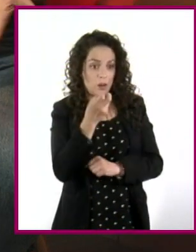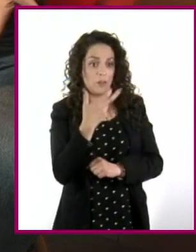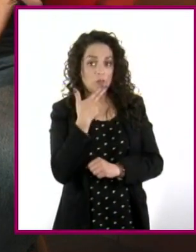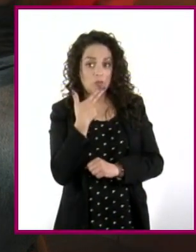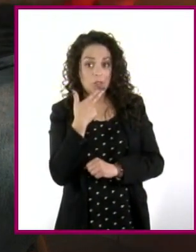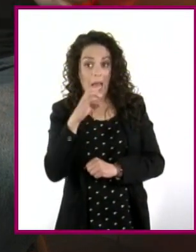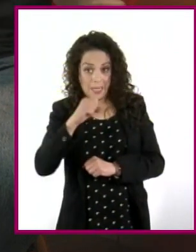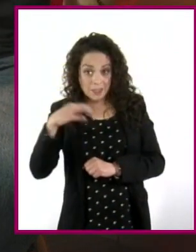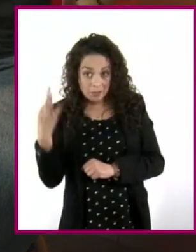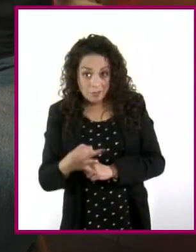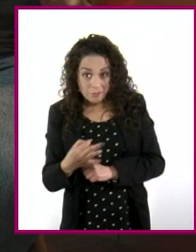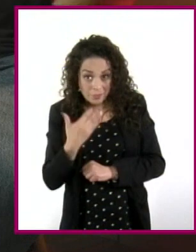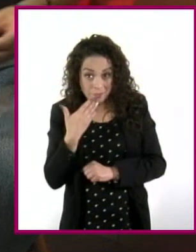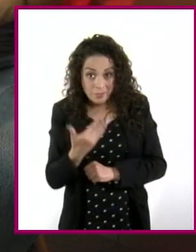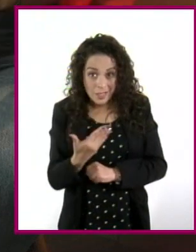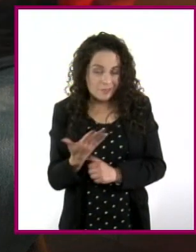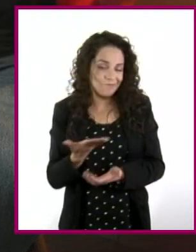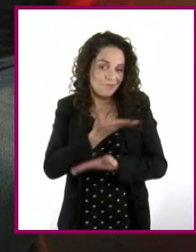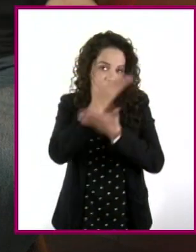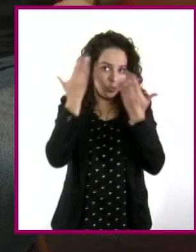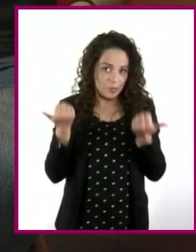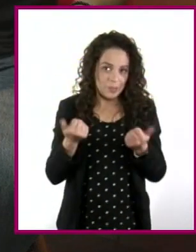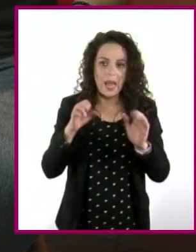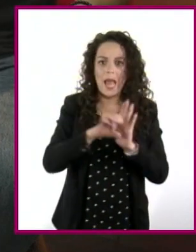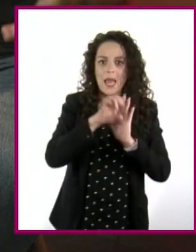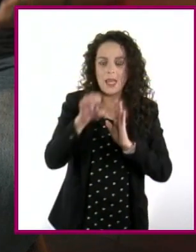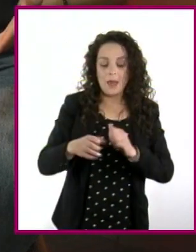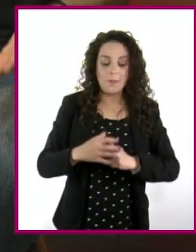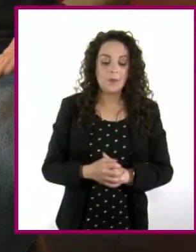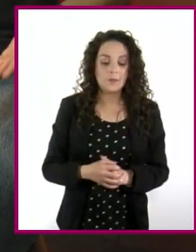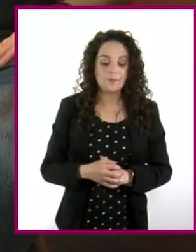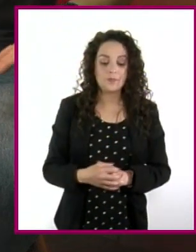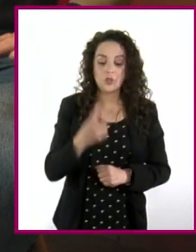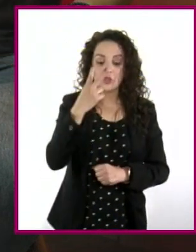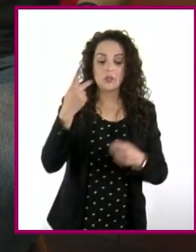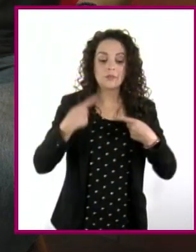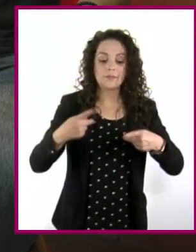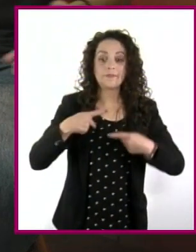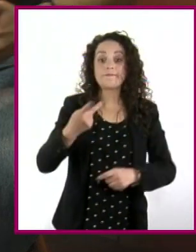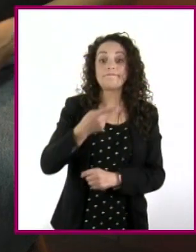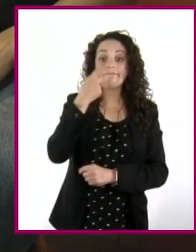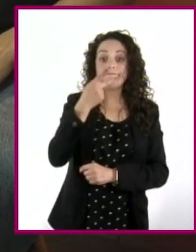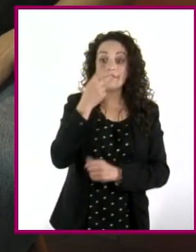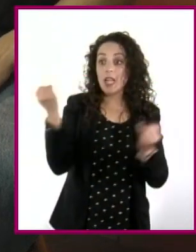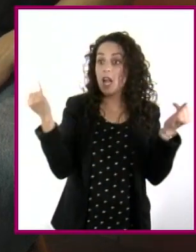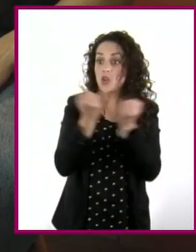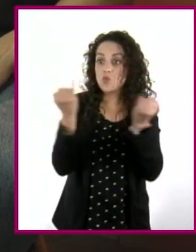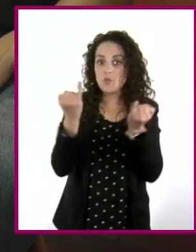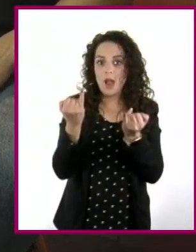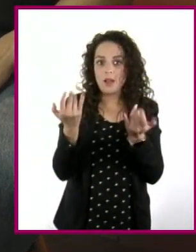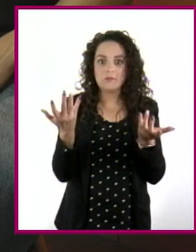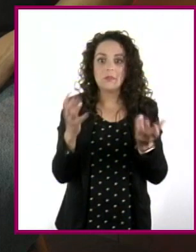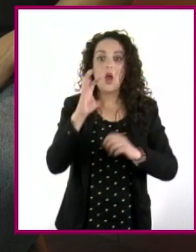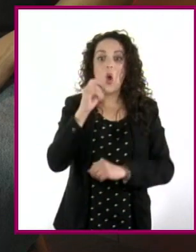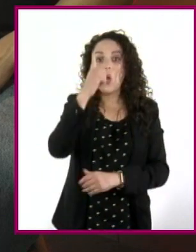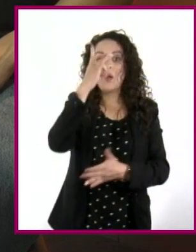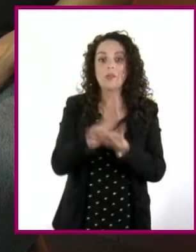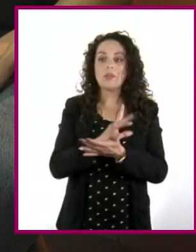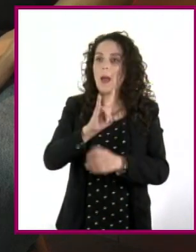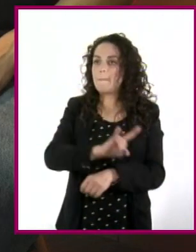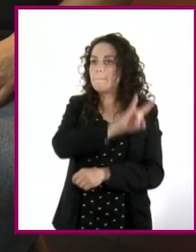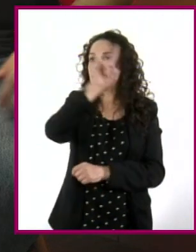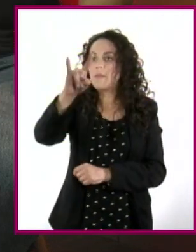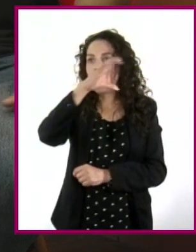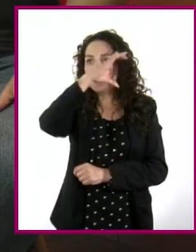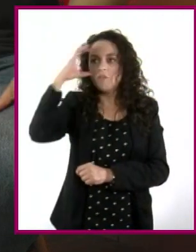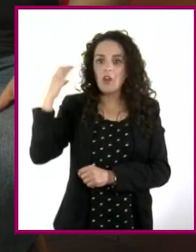es eficaz. Por ejemplo, con la limitación técnica que hay cuando dos personas hablan a la vez o cuando solo ponen una foto en su pantalla.